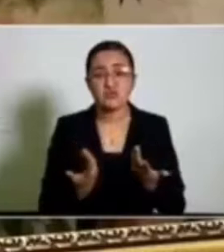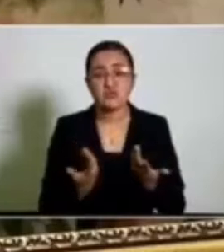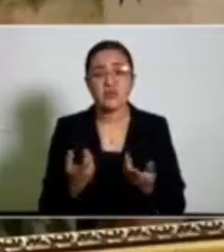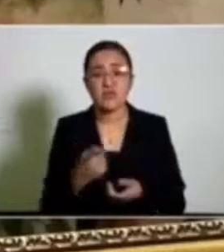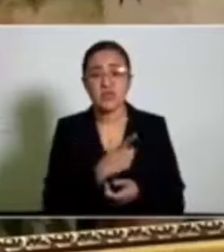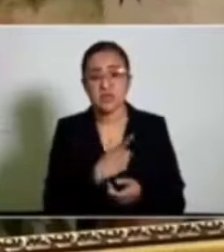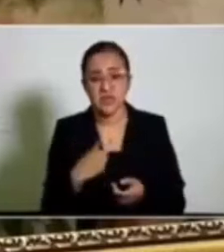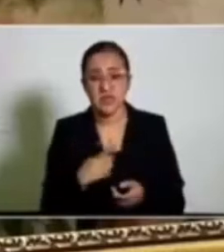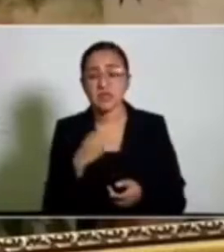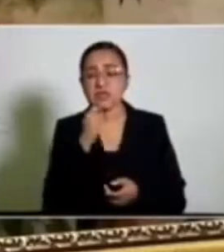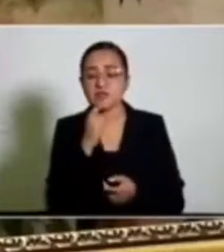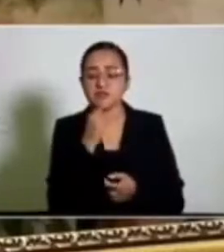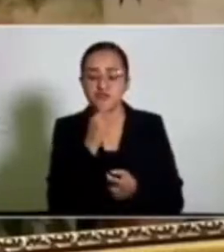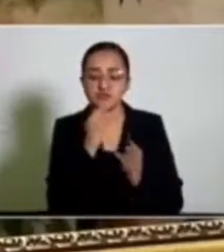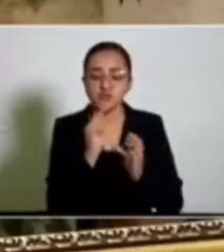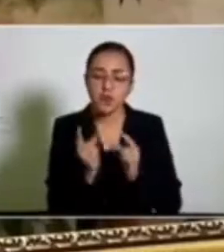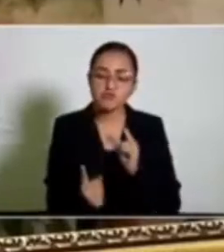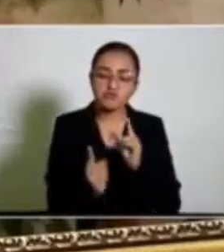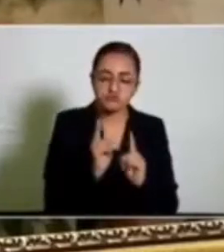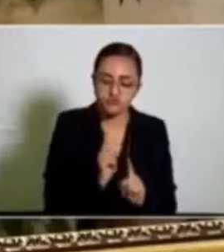hacia ustedes,